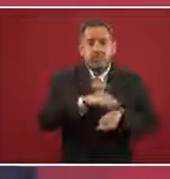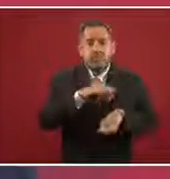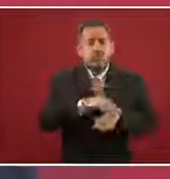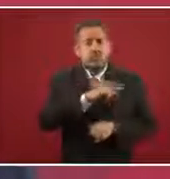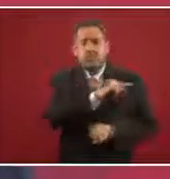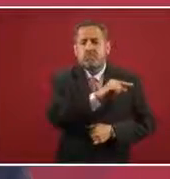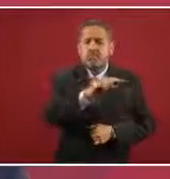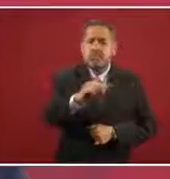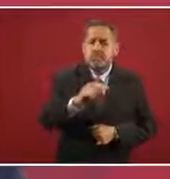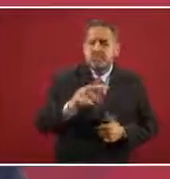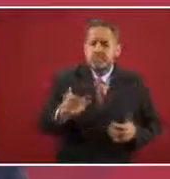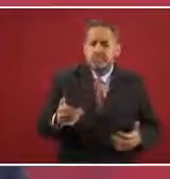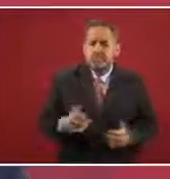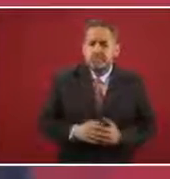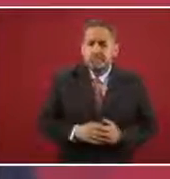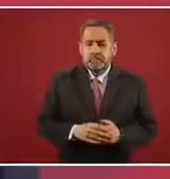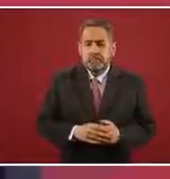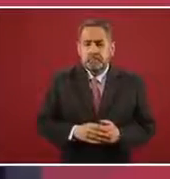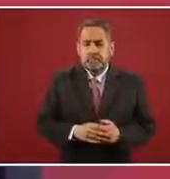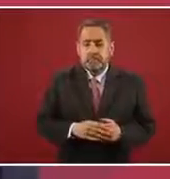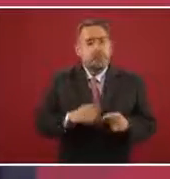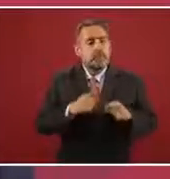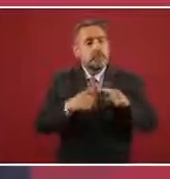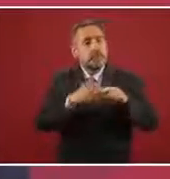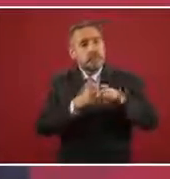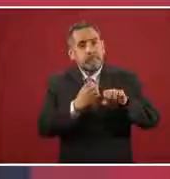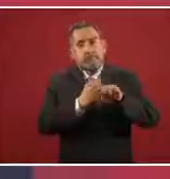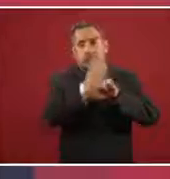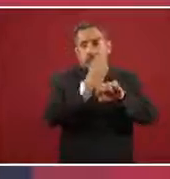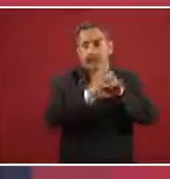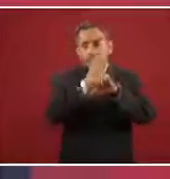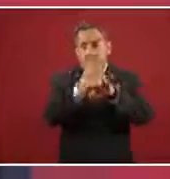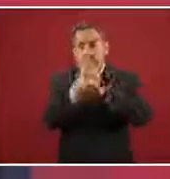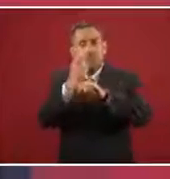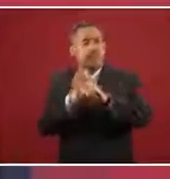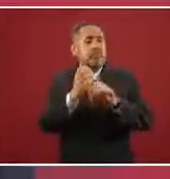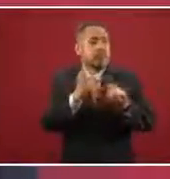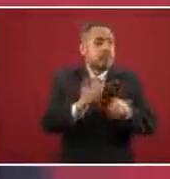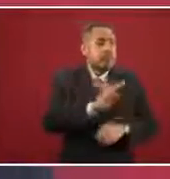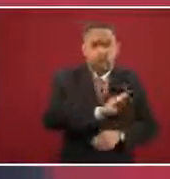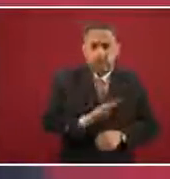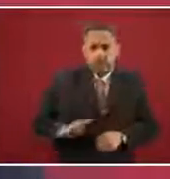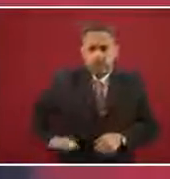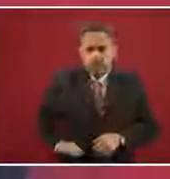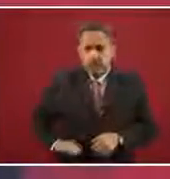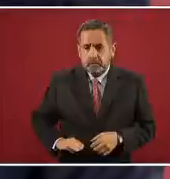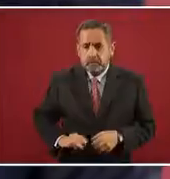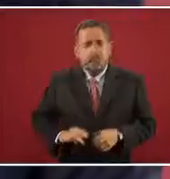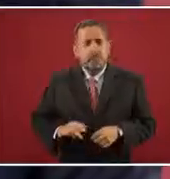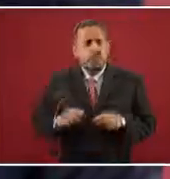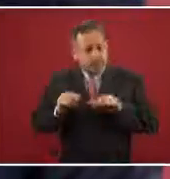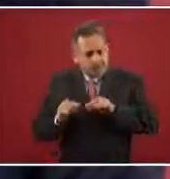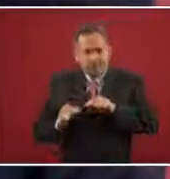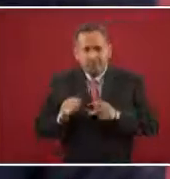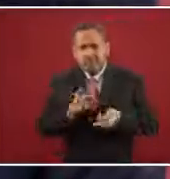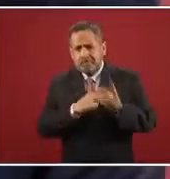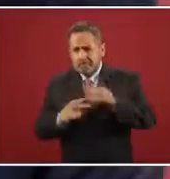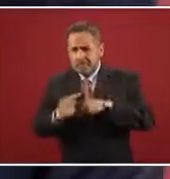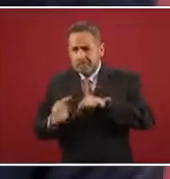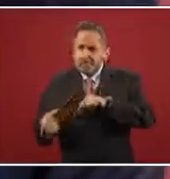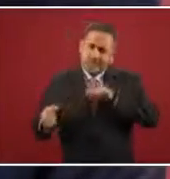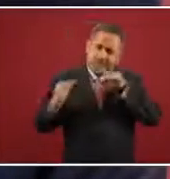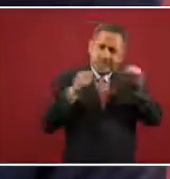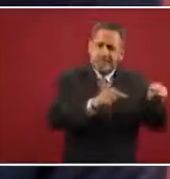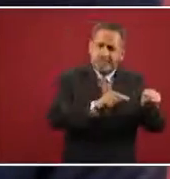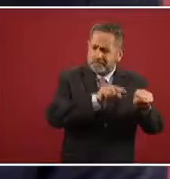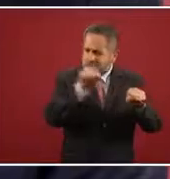son de los estados de la República, incluso de municipios, que regresen a sus estados,